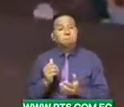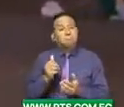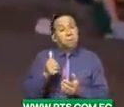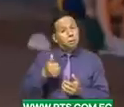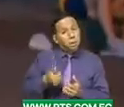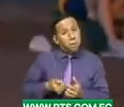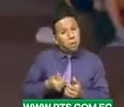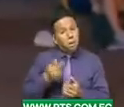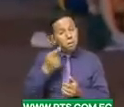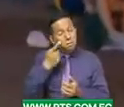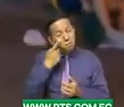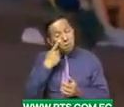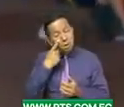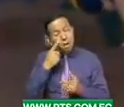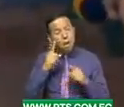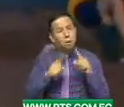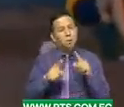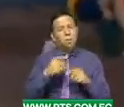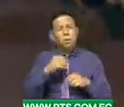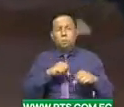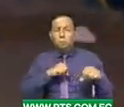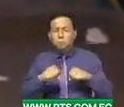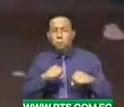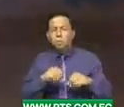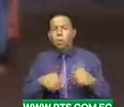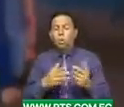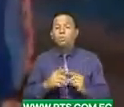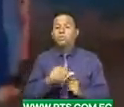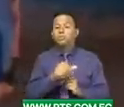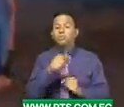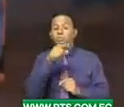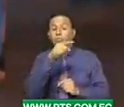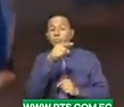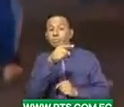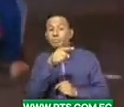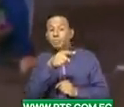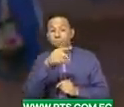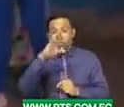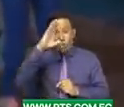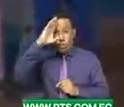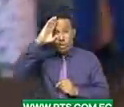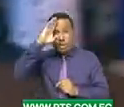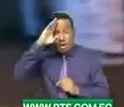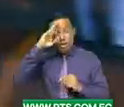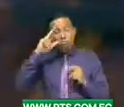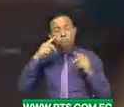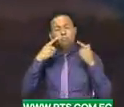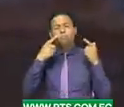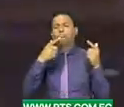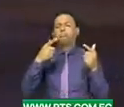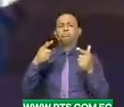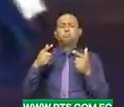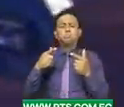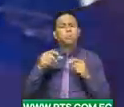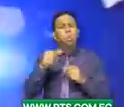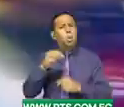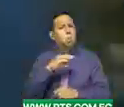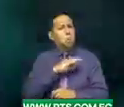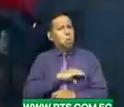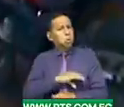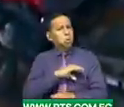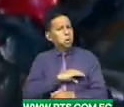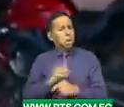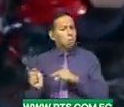para otro tipo de trámites que deben realizar mientras que en la garita también hay guardias si no hay presencia de la policía